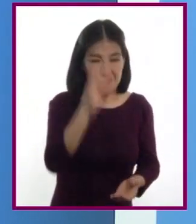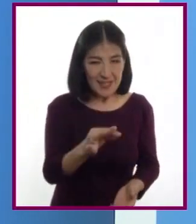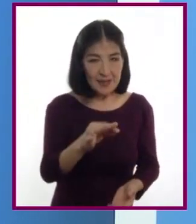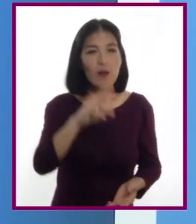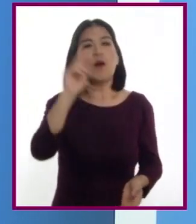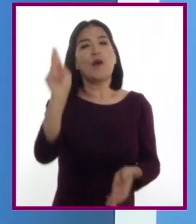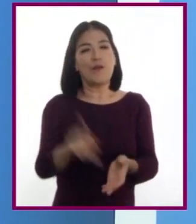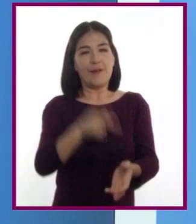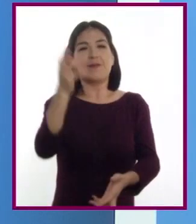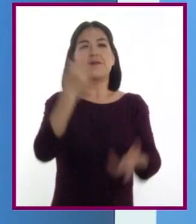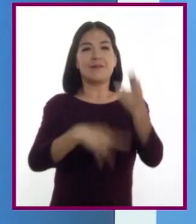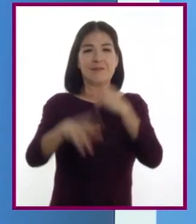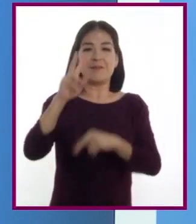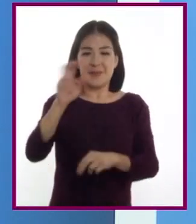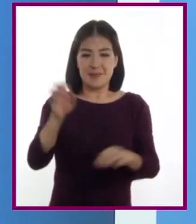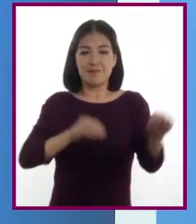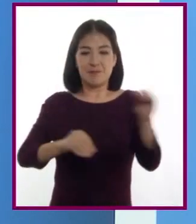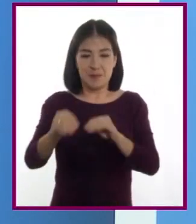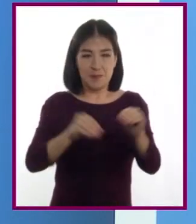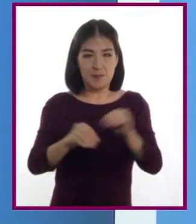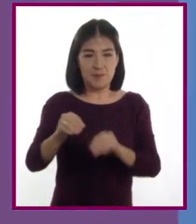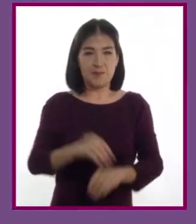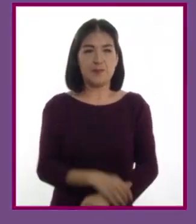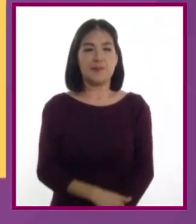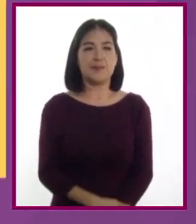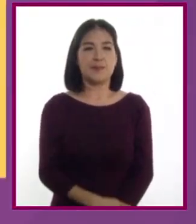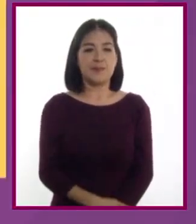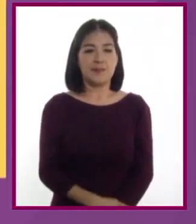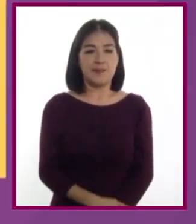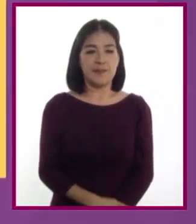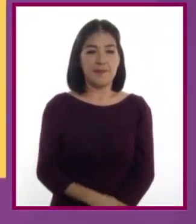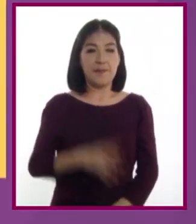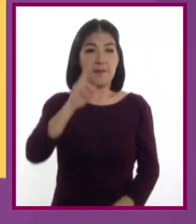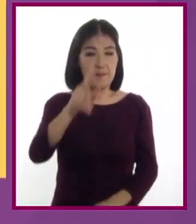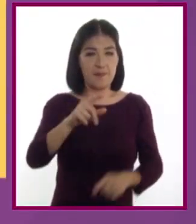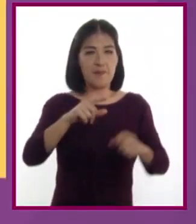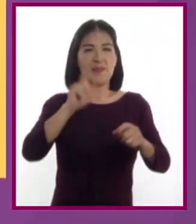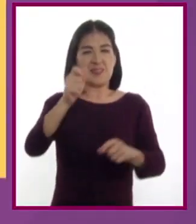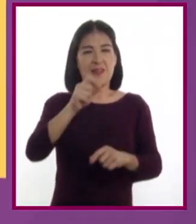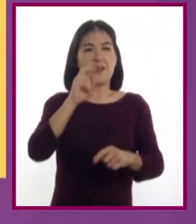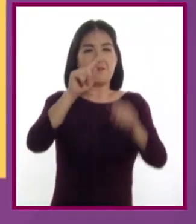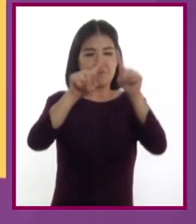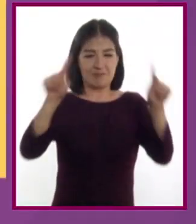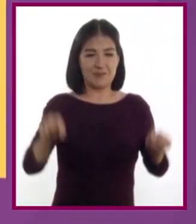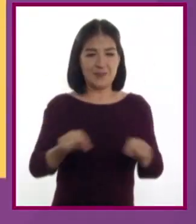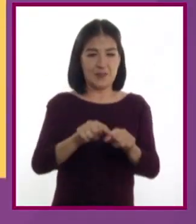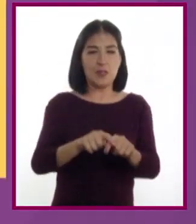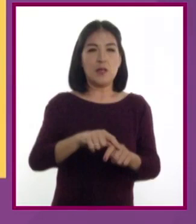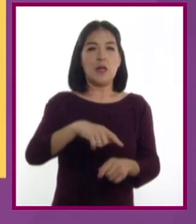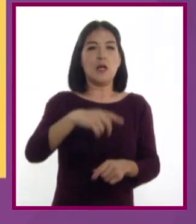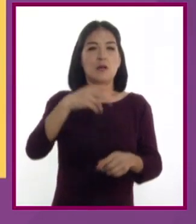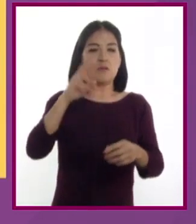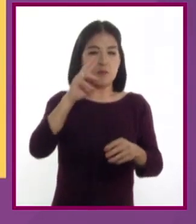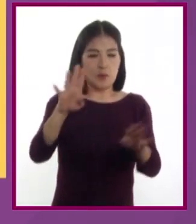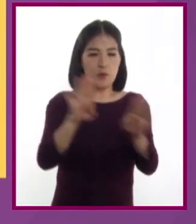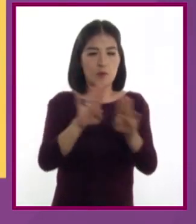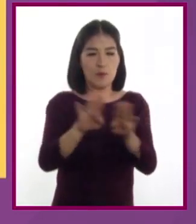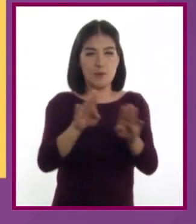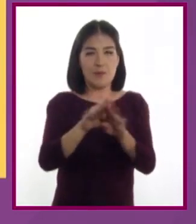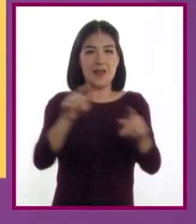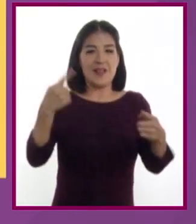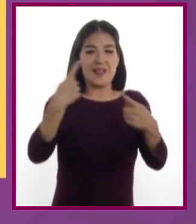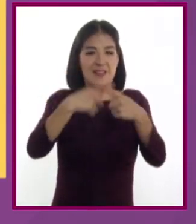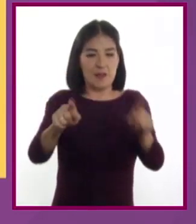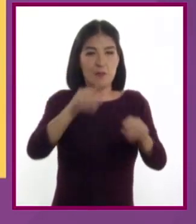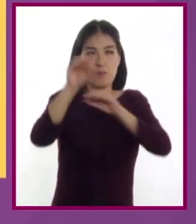veamos nuevamente los movimientos que realiza el móvil. En la diapositiva 2 podemos ver los desplazamientos o movimientos